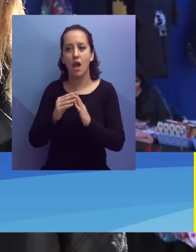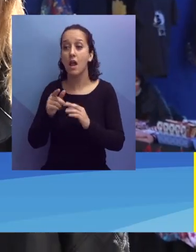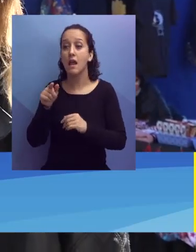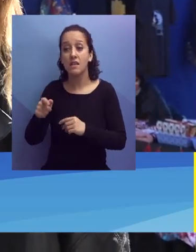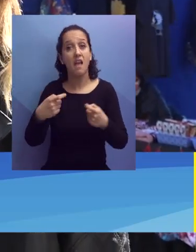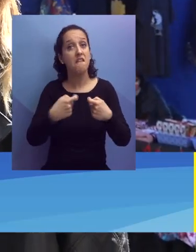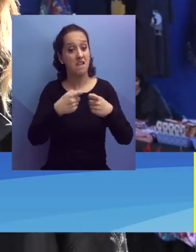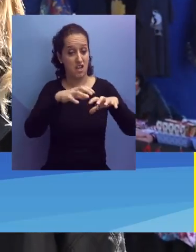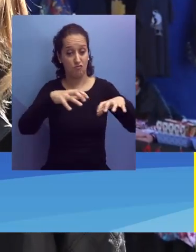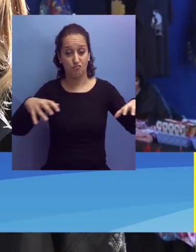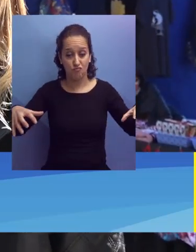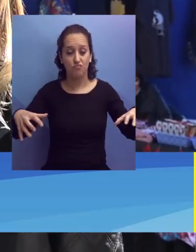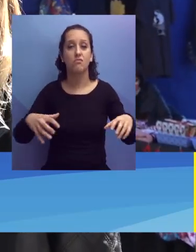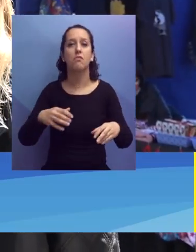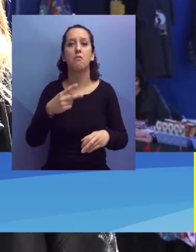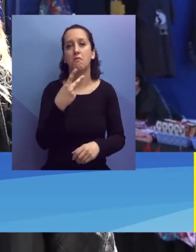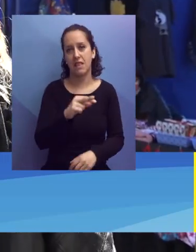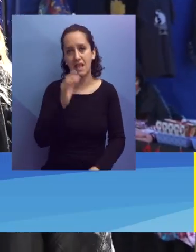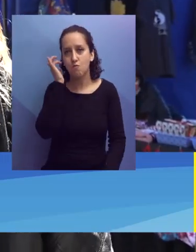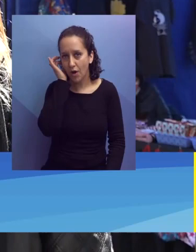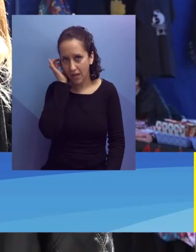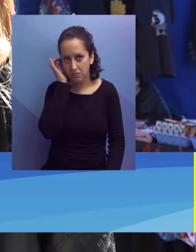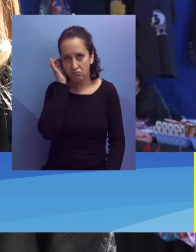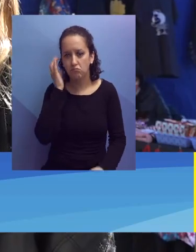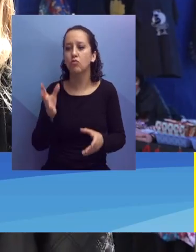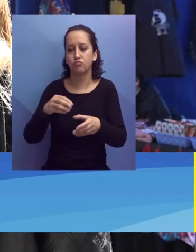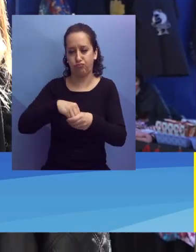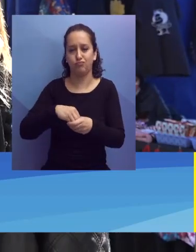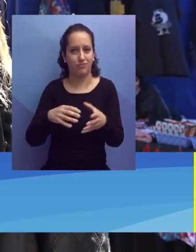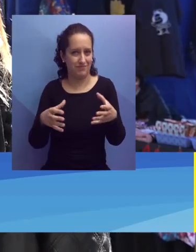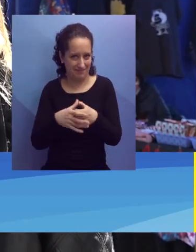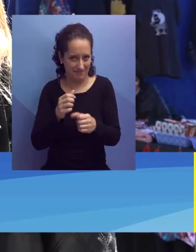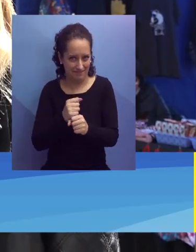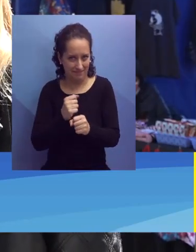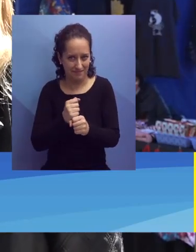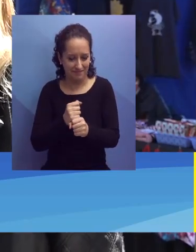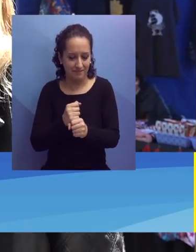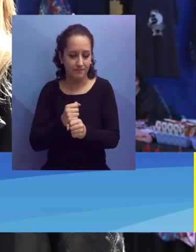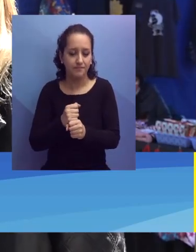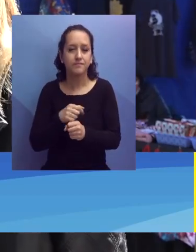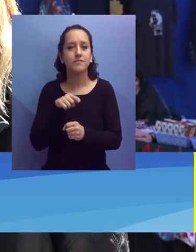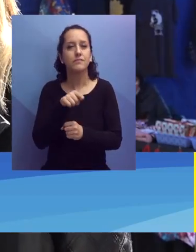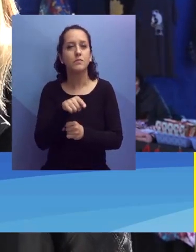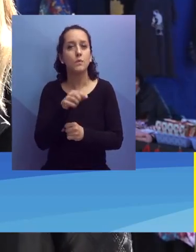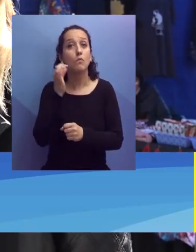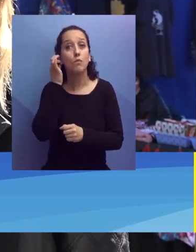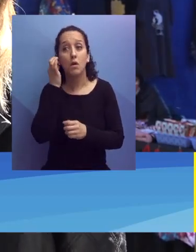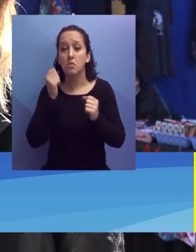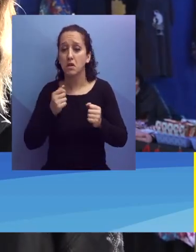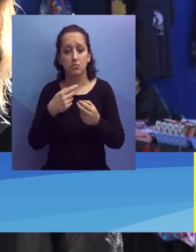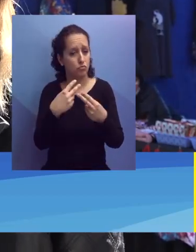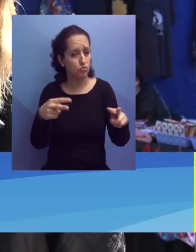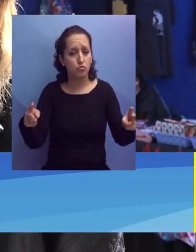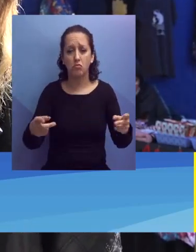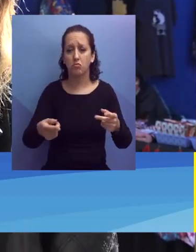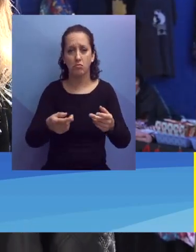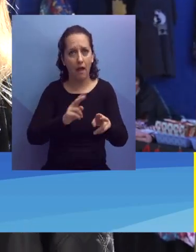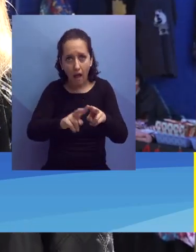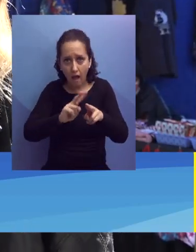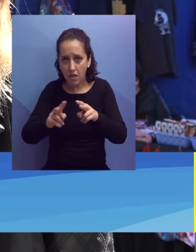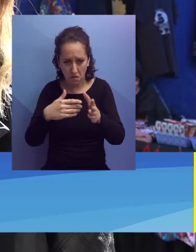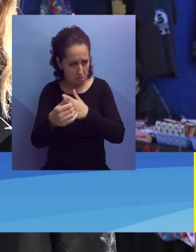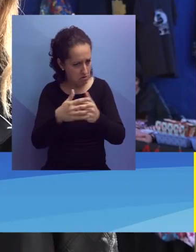que reúne a más de 20 emprendedoras que pertenecen al programa y que tiene como objetivo el que ellas